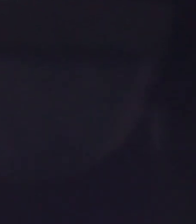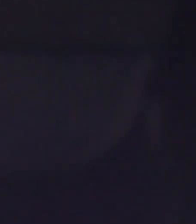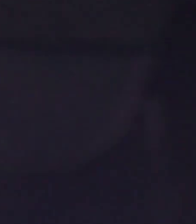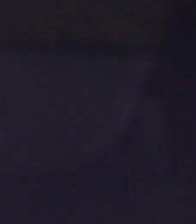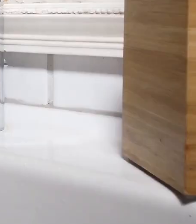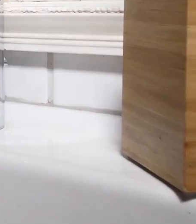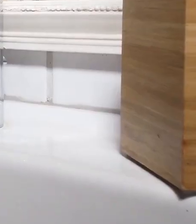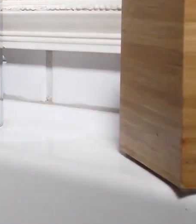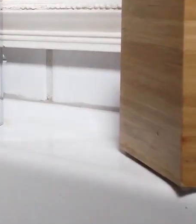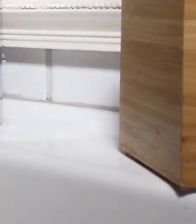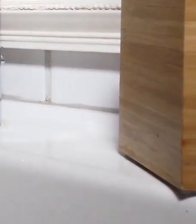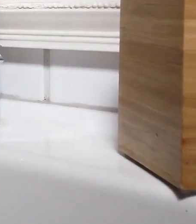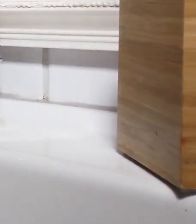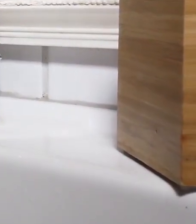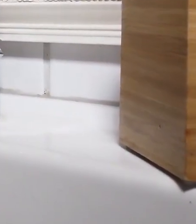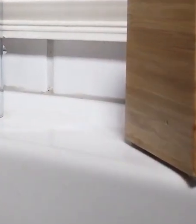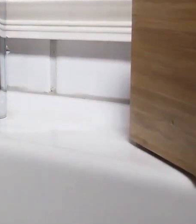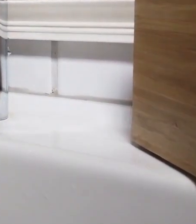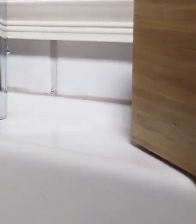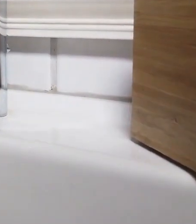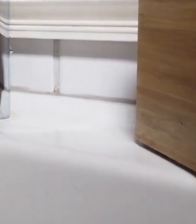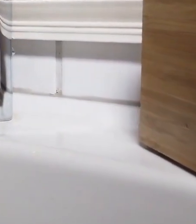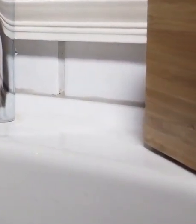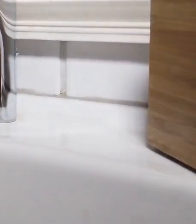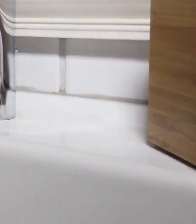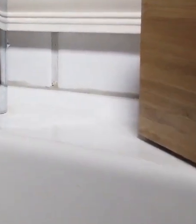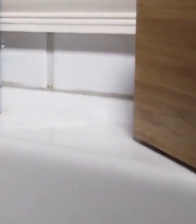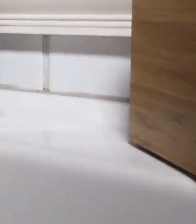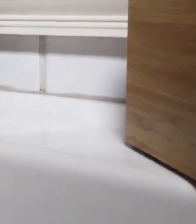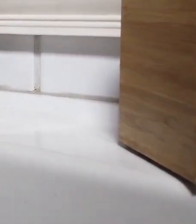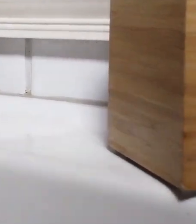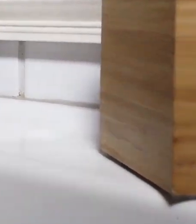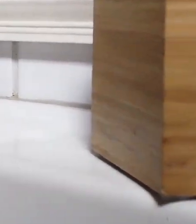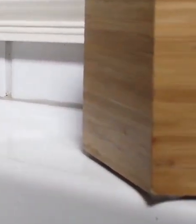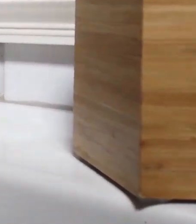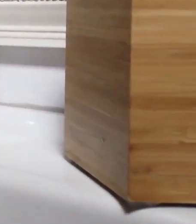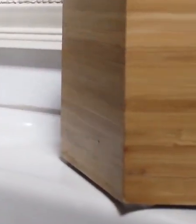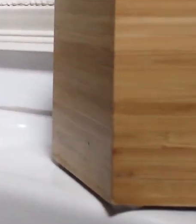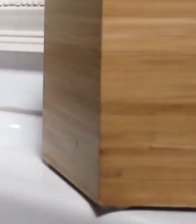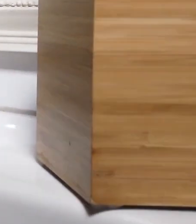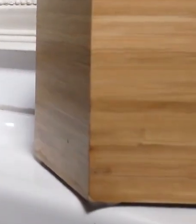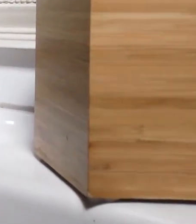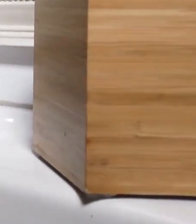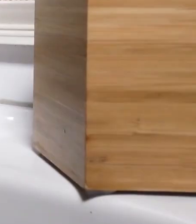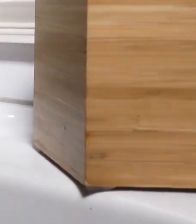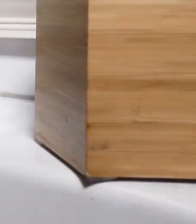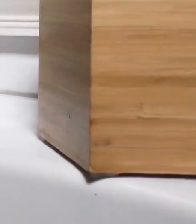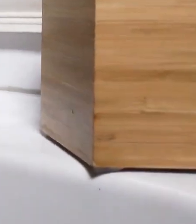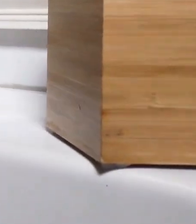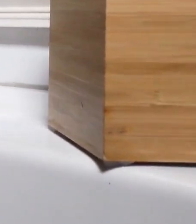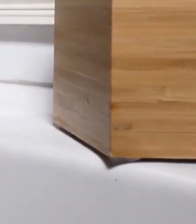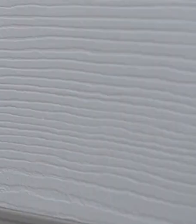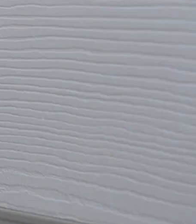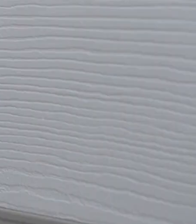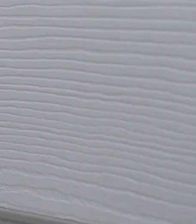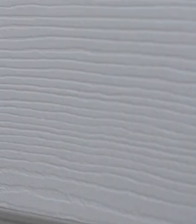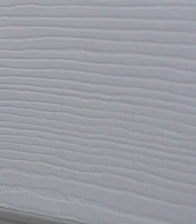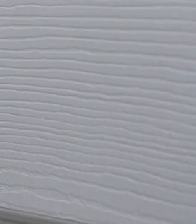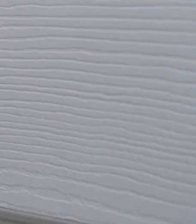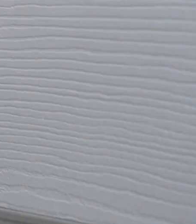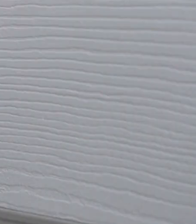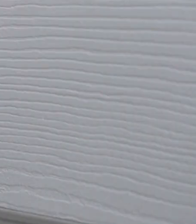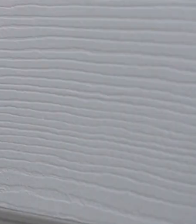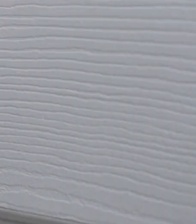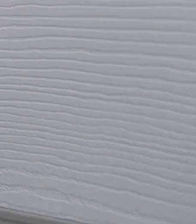contagios del virus SARS-CoV-2, que es el causante de COVID-19, esta enfermedad que aqueja a toda